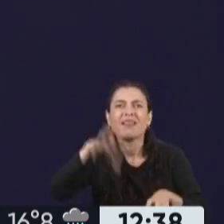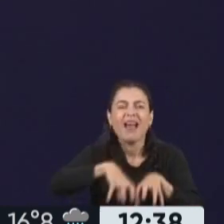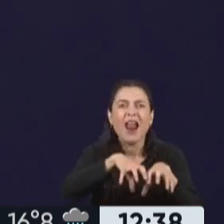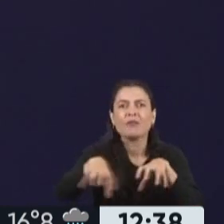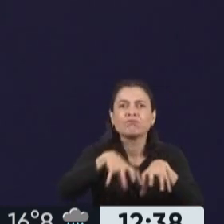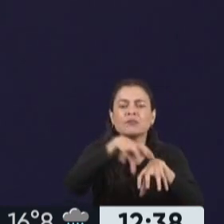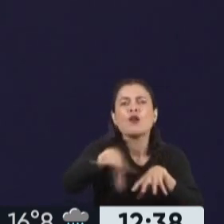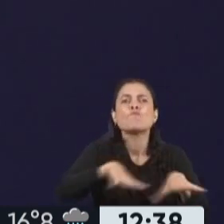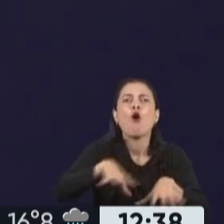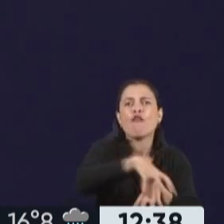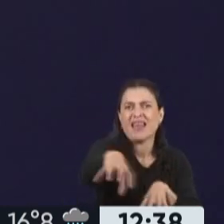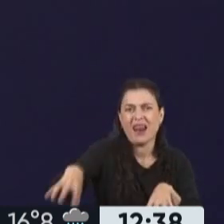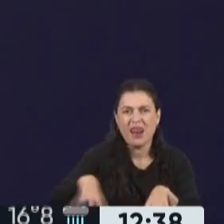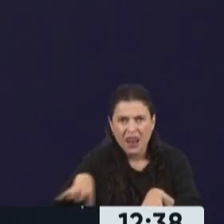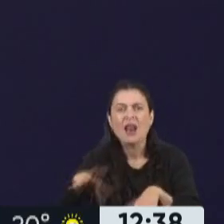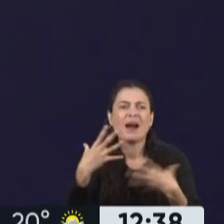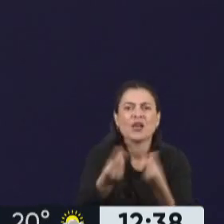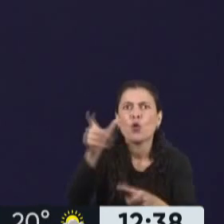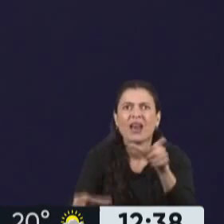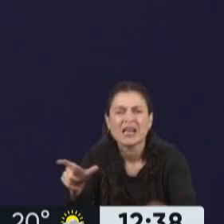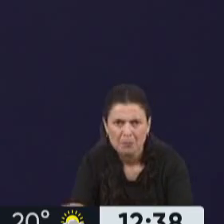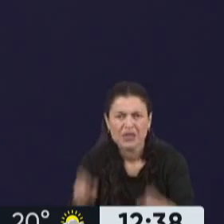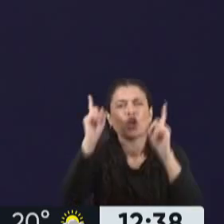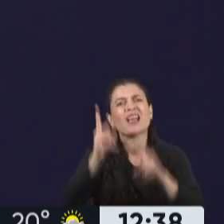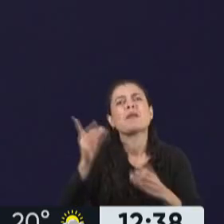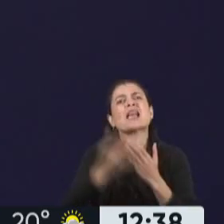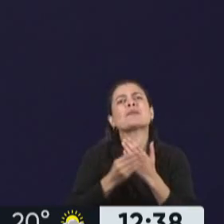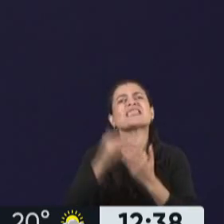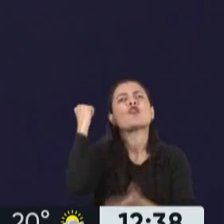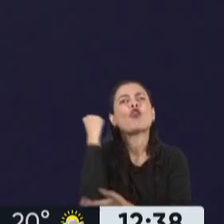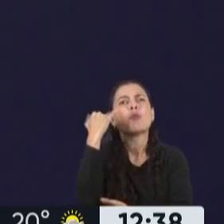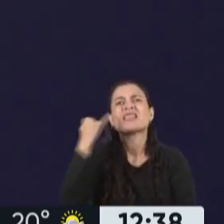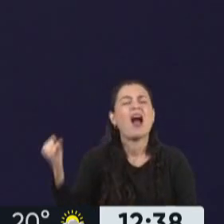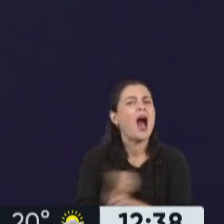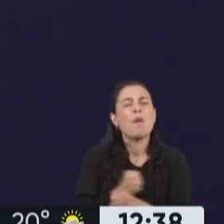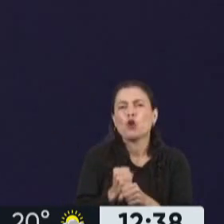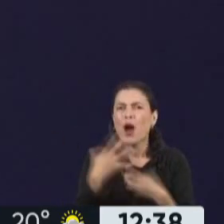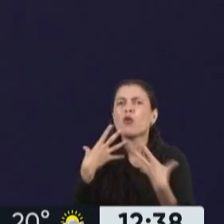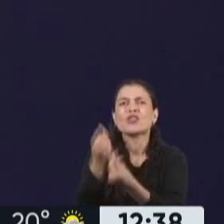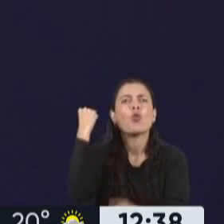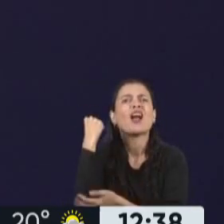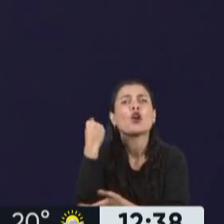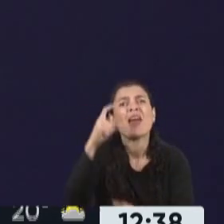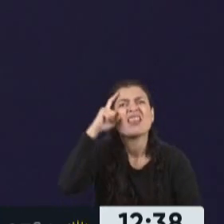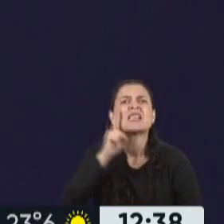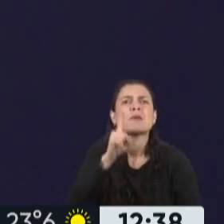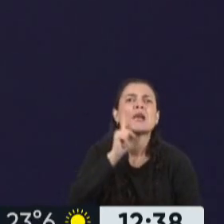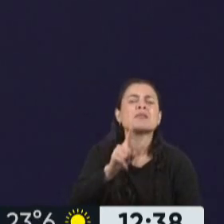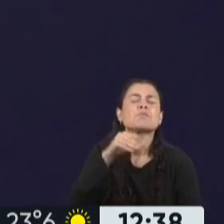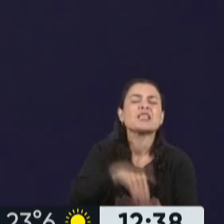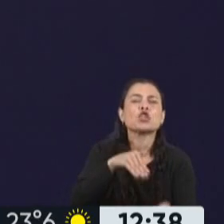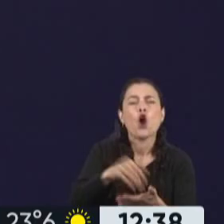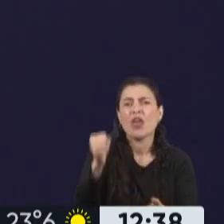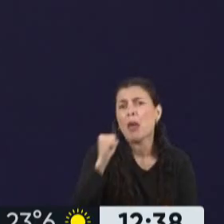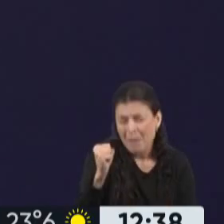emergencias. El Ministerio de Economía aprobó una ayuda económica de 10.000 millones de pesos para el municipio de